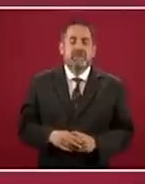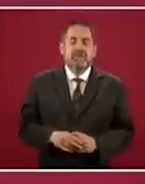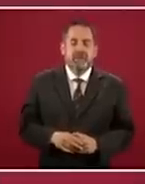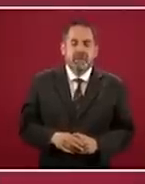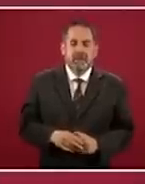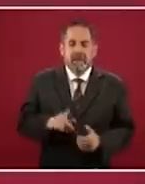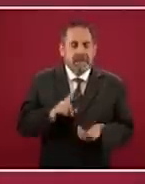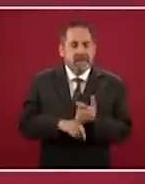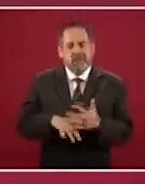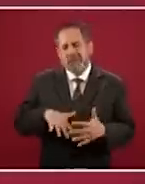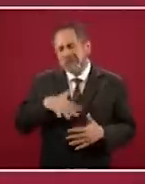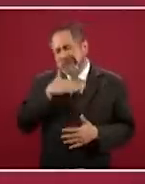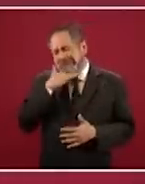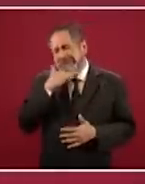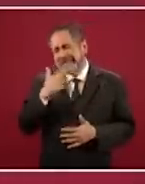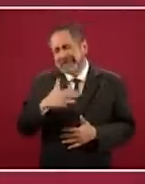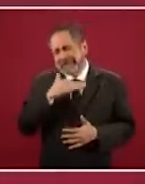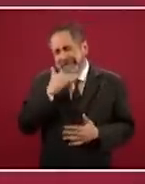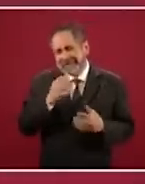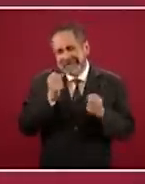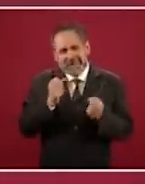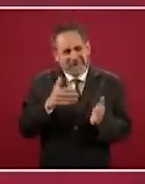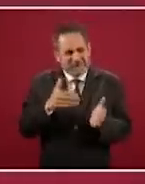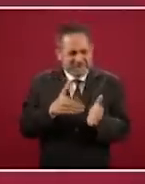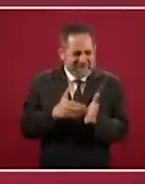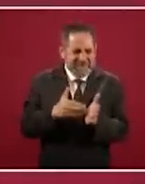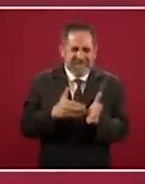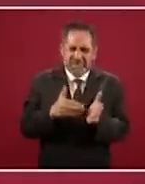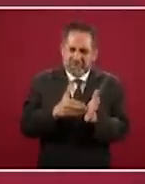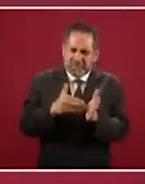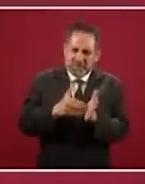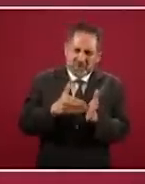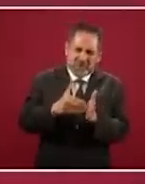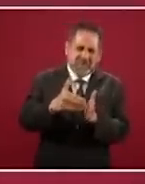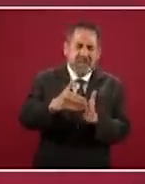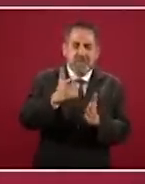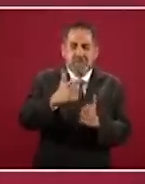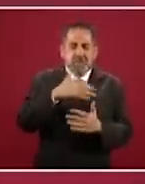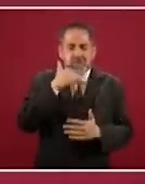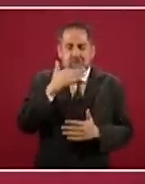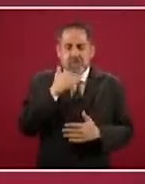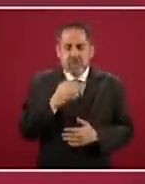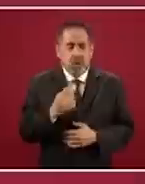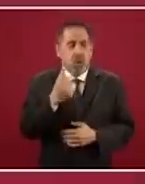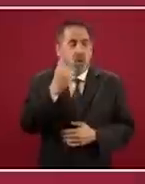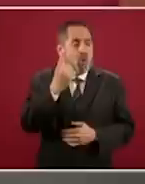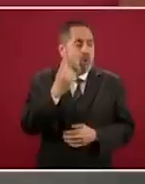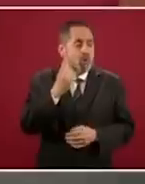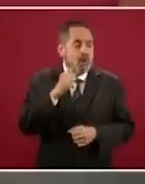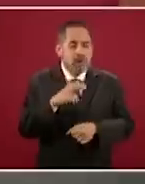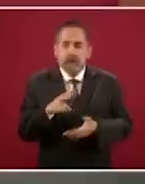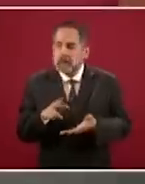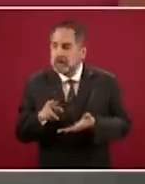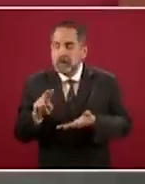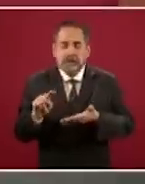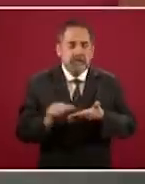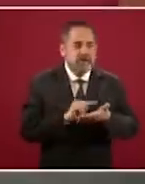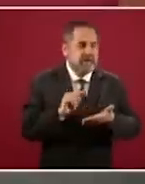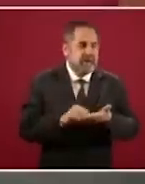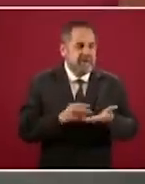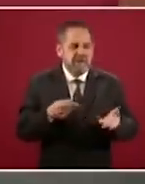actos de corrupción de miles de millones de pesos en una sola operación.